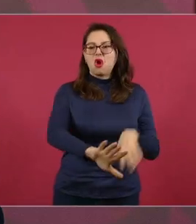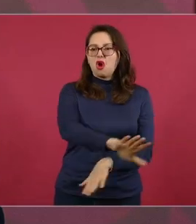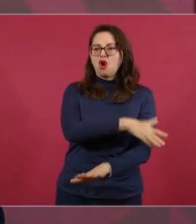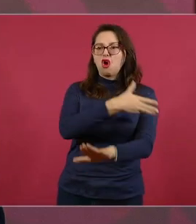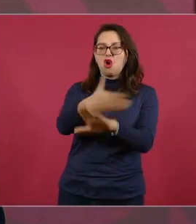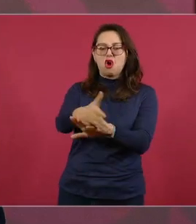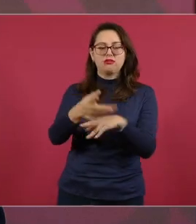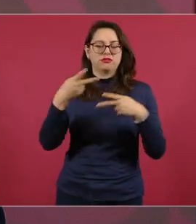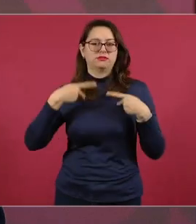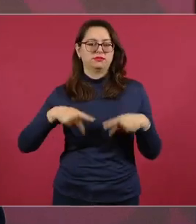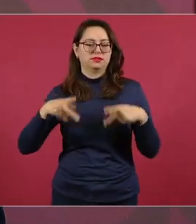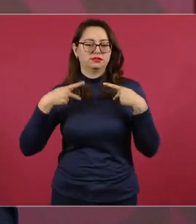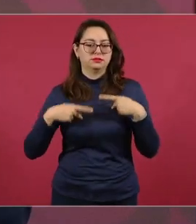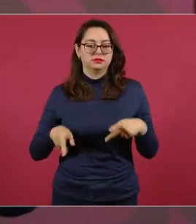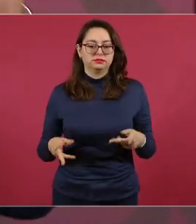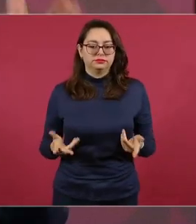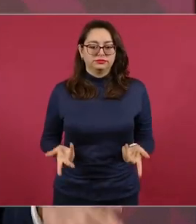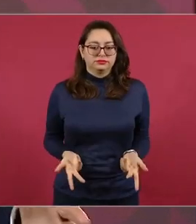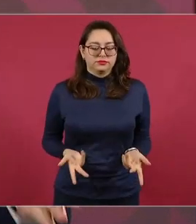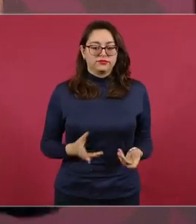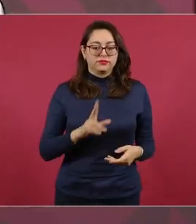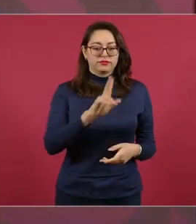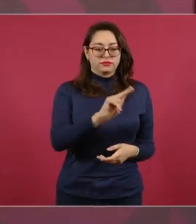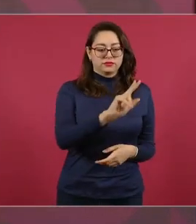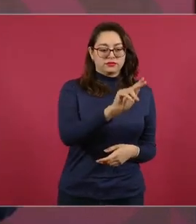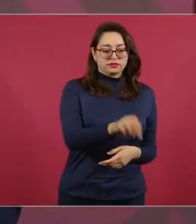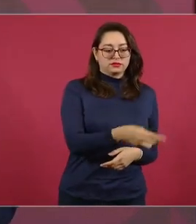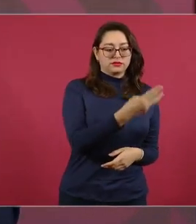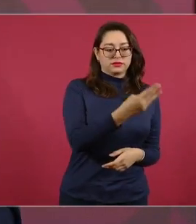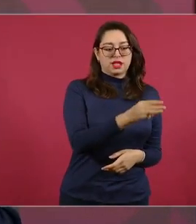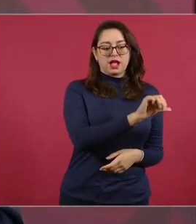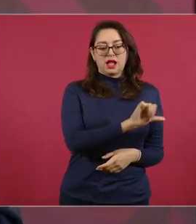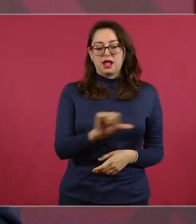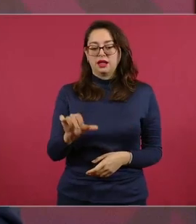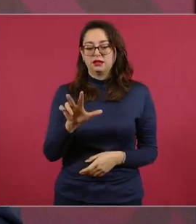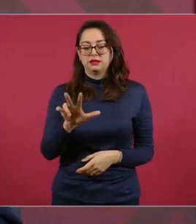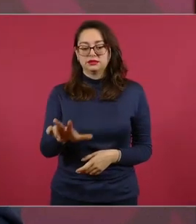36 años, del 83 al 18,